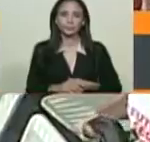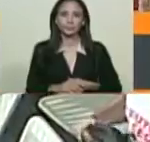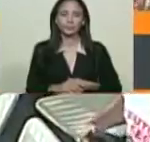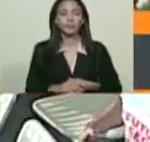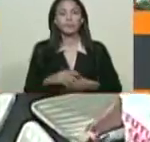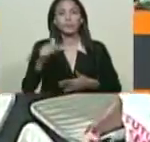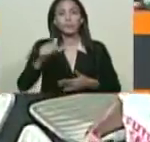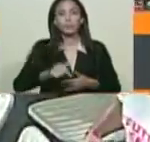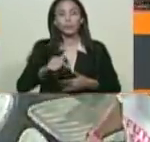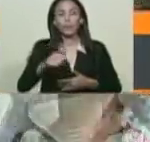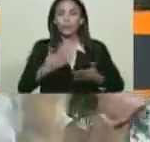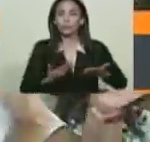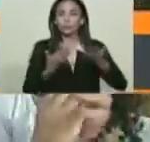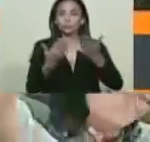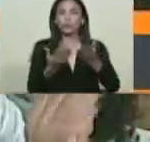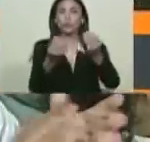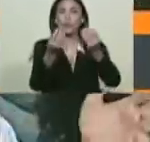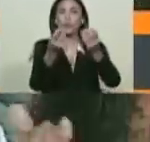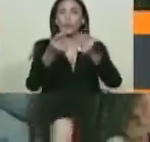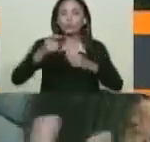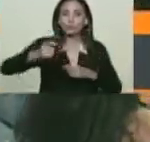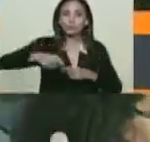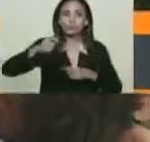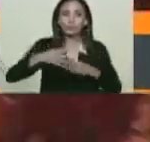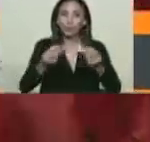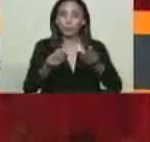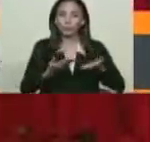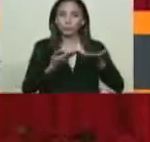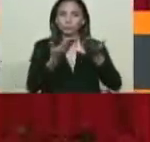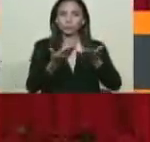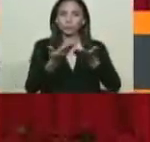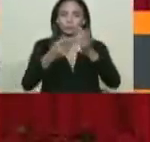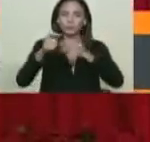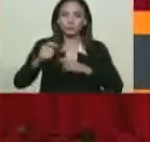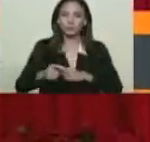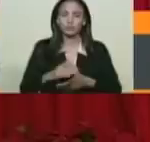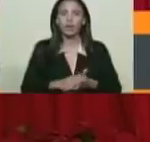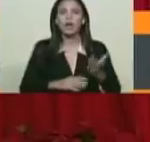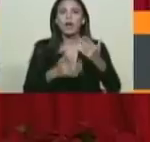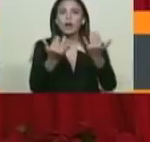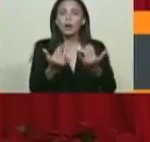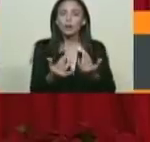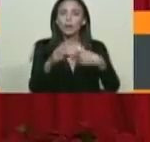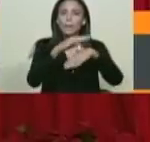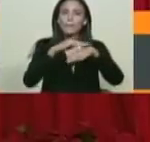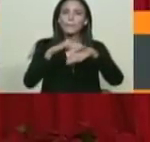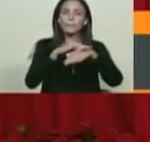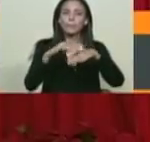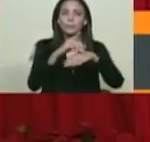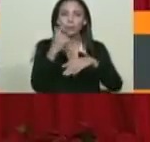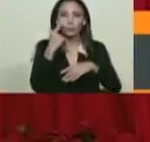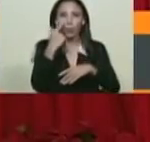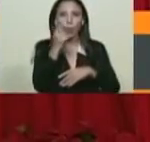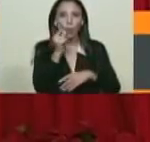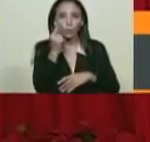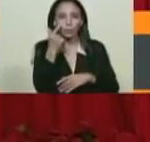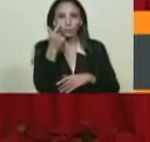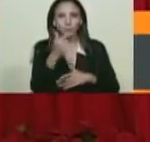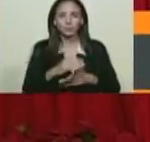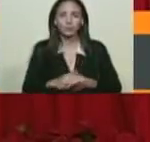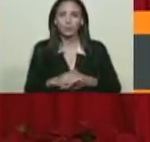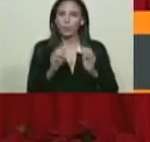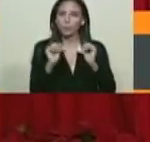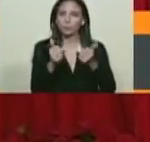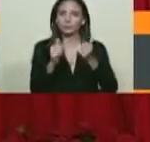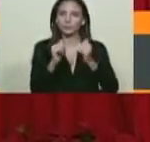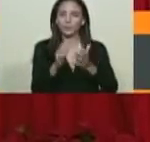Hoy tenemos la entrega de varias tarjetas, Pedro. Voy a darle la palabra al ministro Pedro Infante para arrancar en